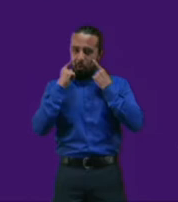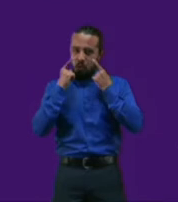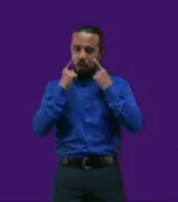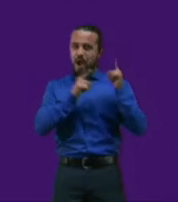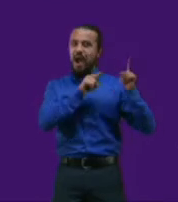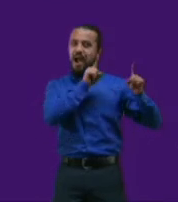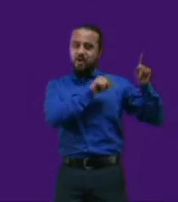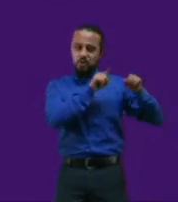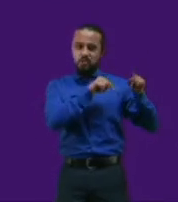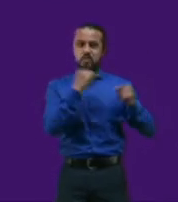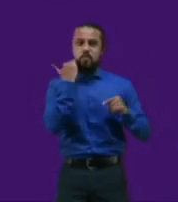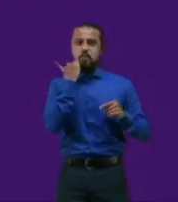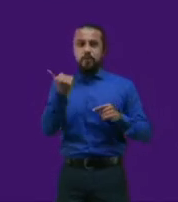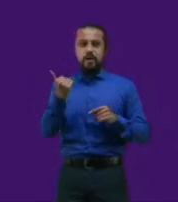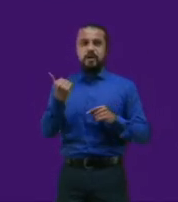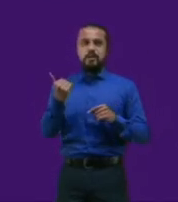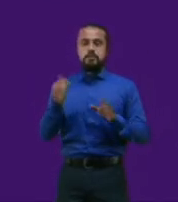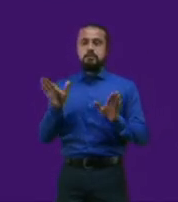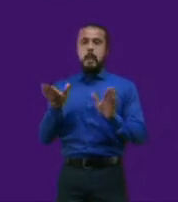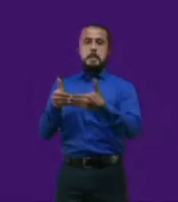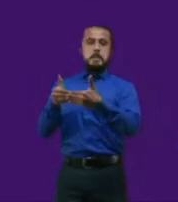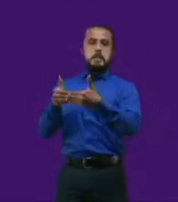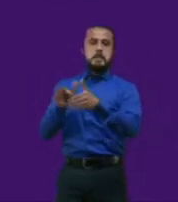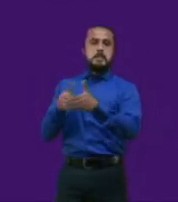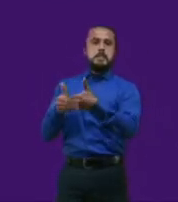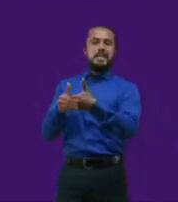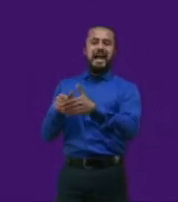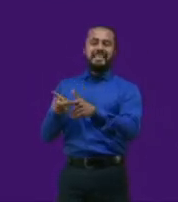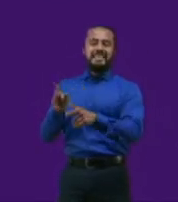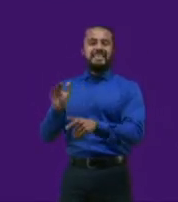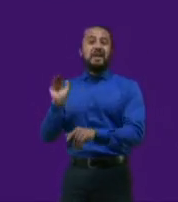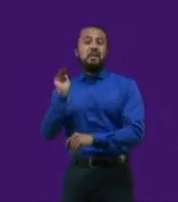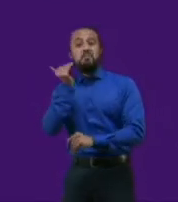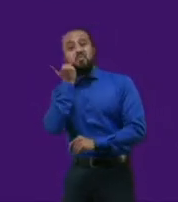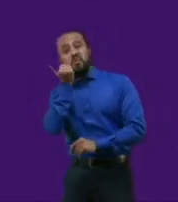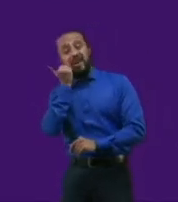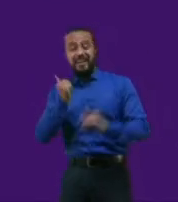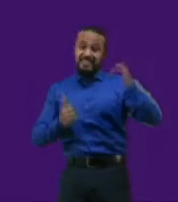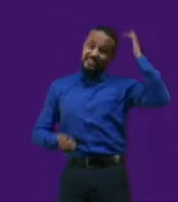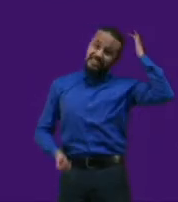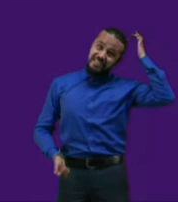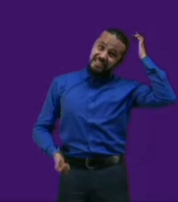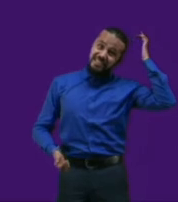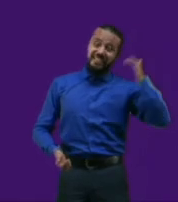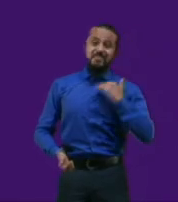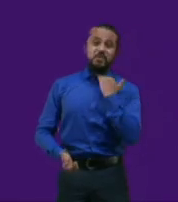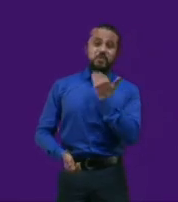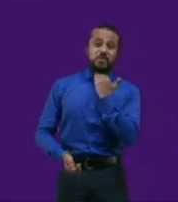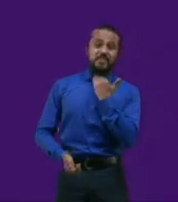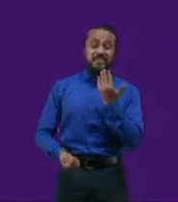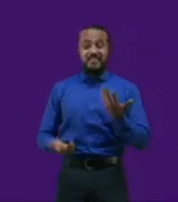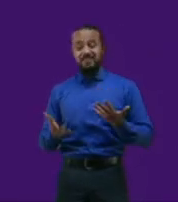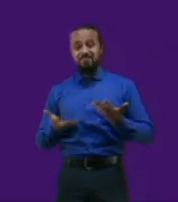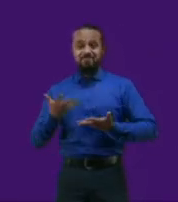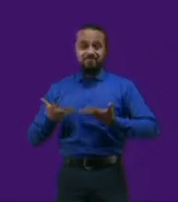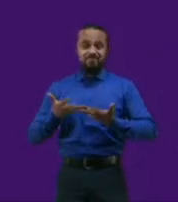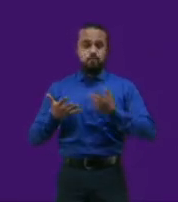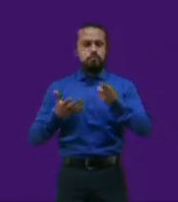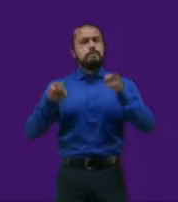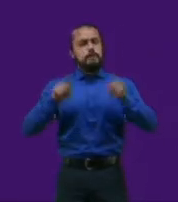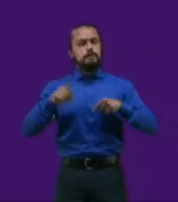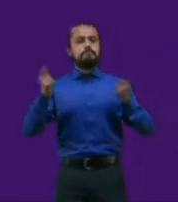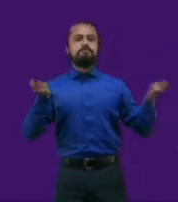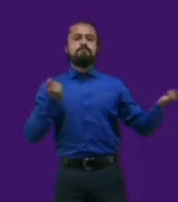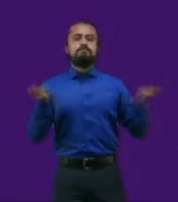como mujeres hay muchos sesgos, muchas creencias. Entonces, digamos que eso, pues, también tienes que aprenderlo a gestionar,